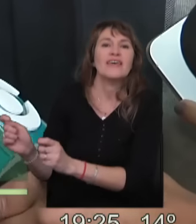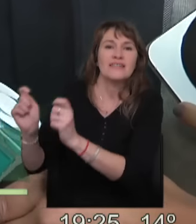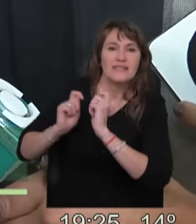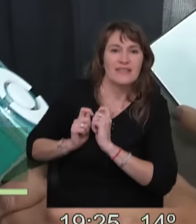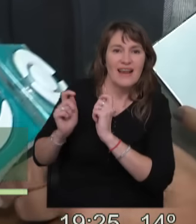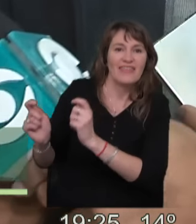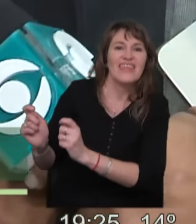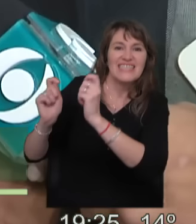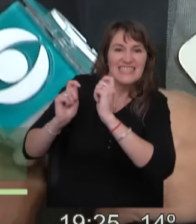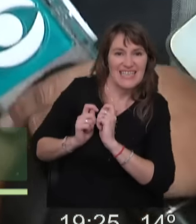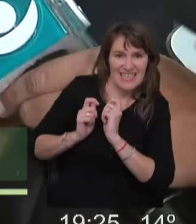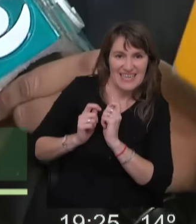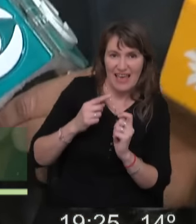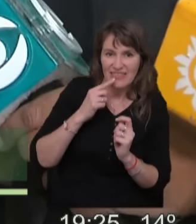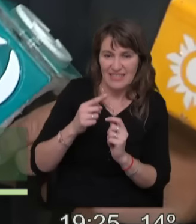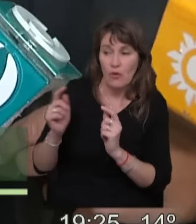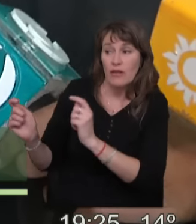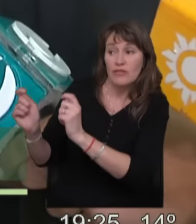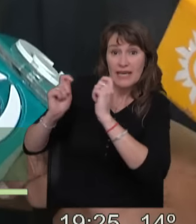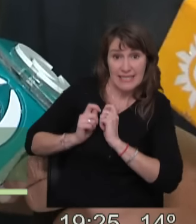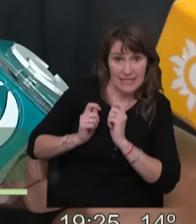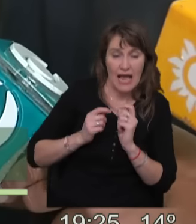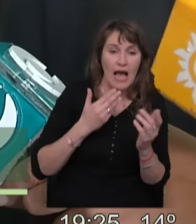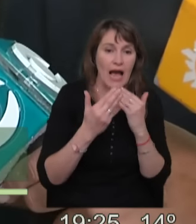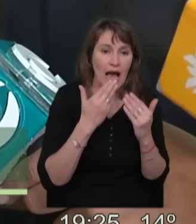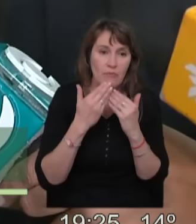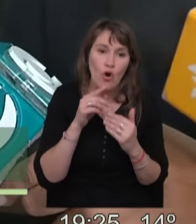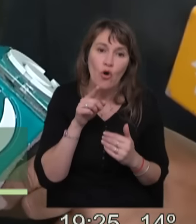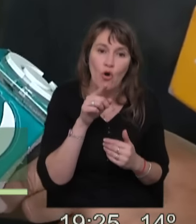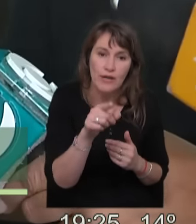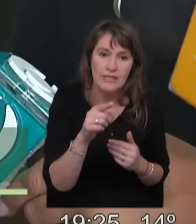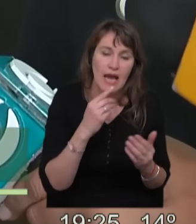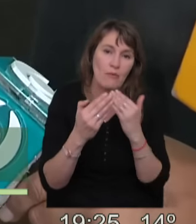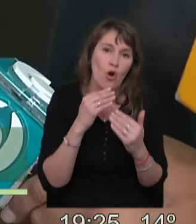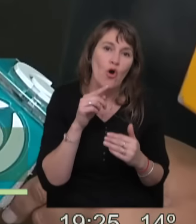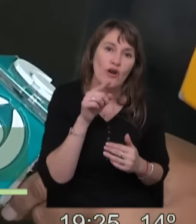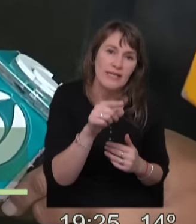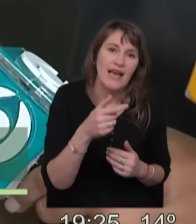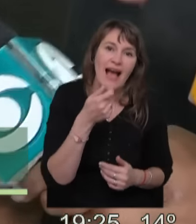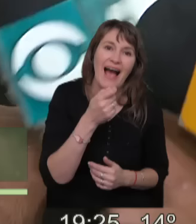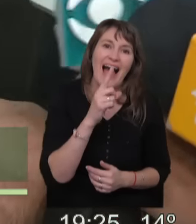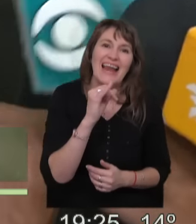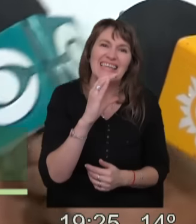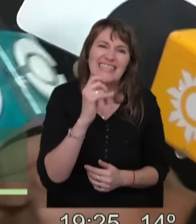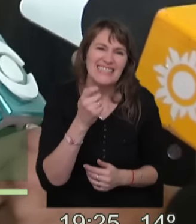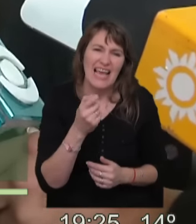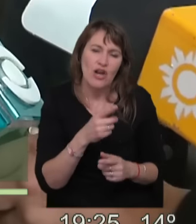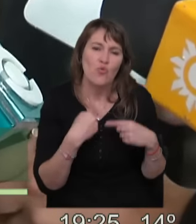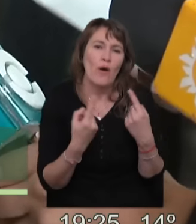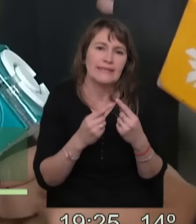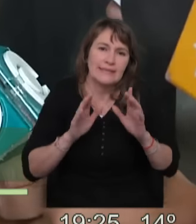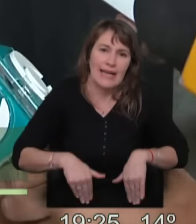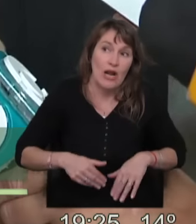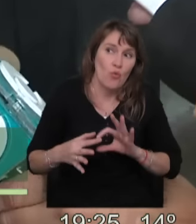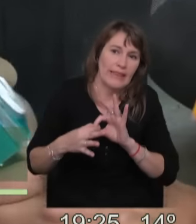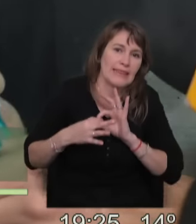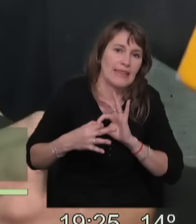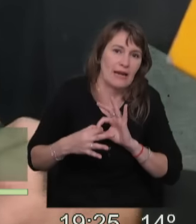Porque Iturralde menciona justamente en el chat que mantuvo una conversación con usted y ahí es cuando le dice, Alicia es nuestra. No.